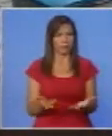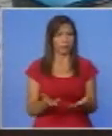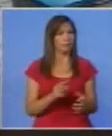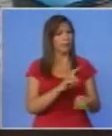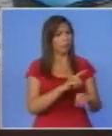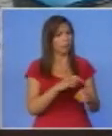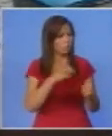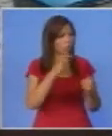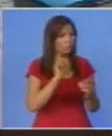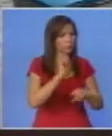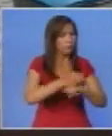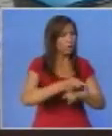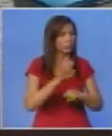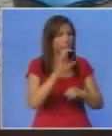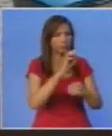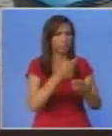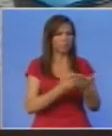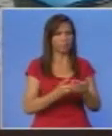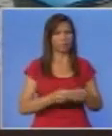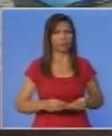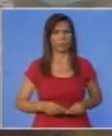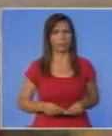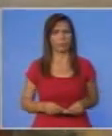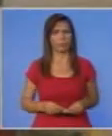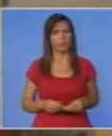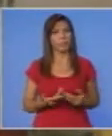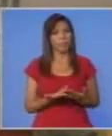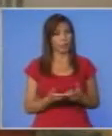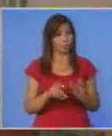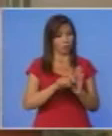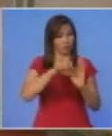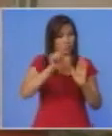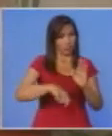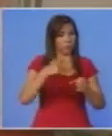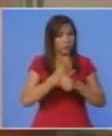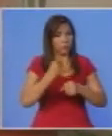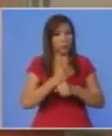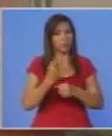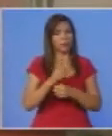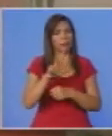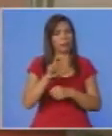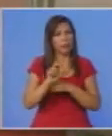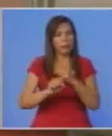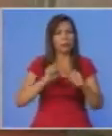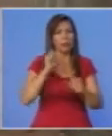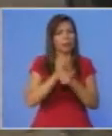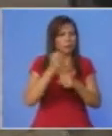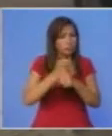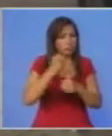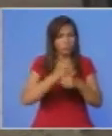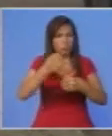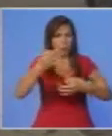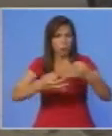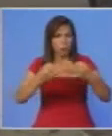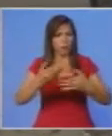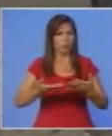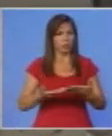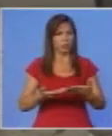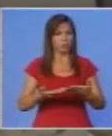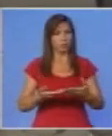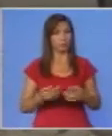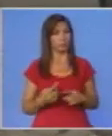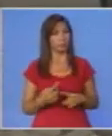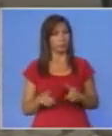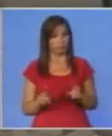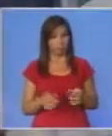en derecho no procede la orden de prisión preventiva contra el funcionario judicial que tiene cerca de 30 años en el sistema por tenencia, pues no se ha